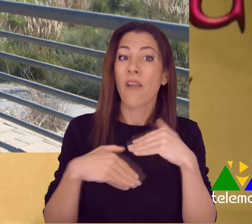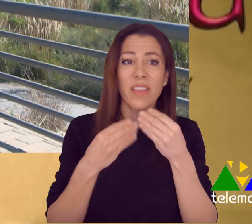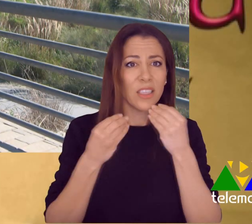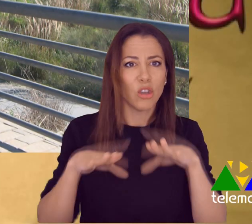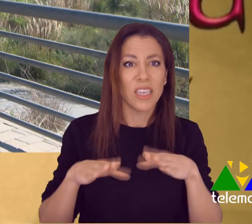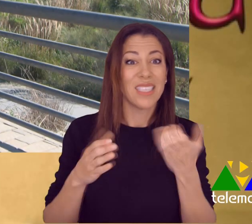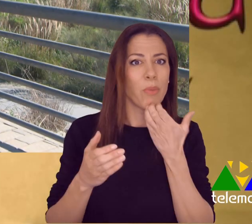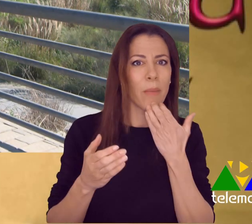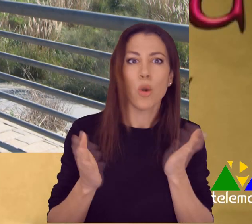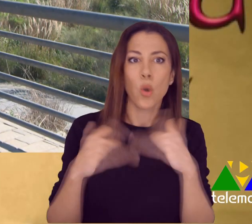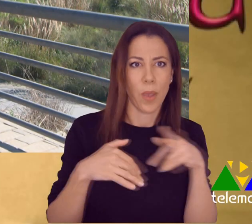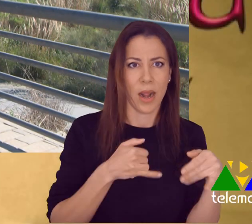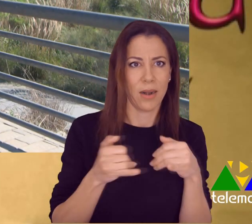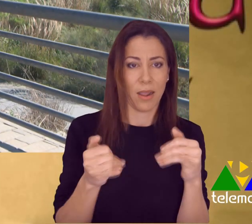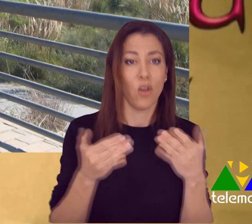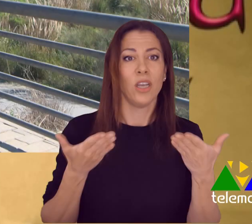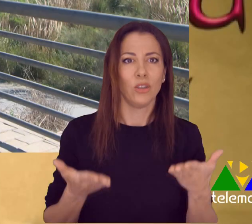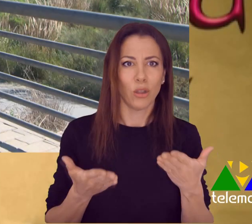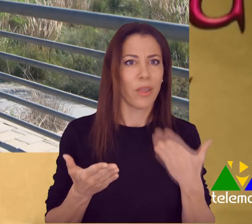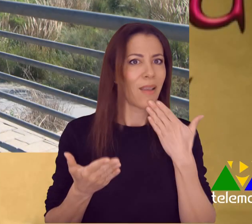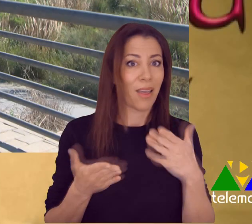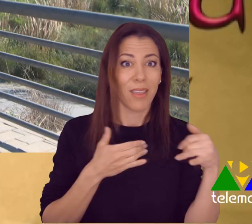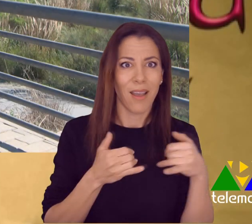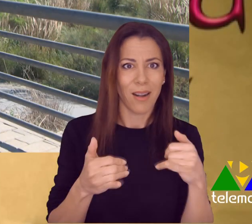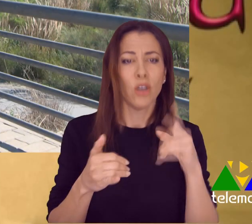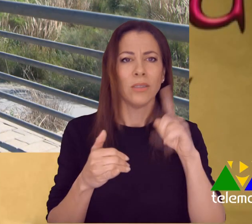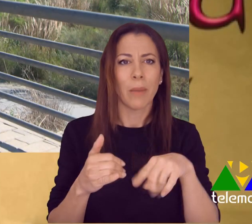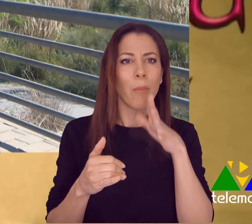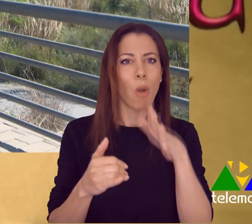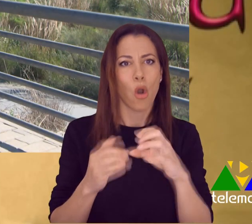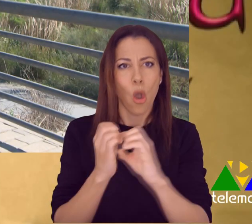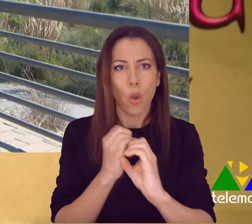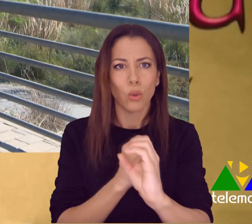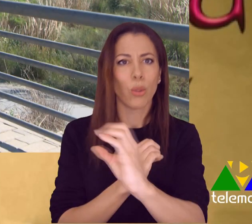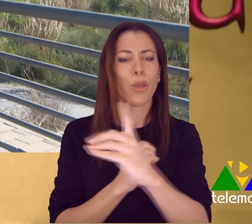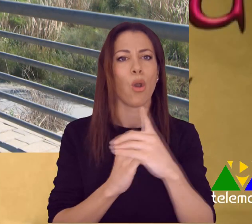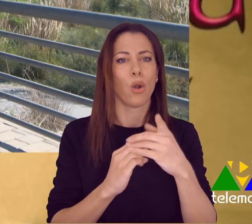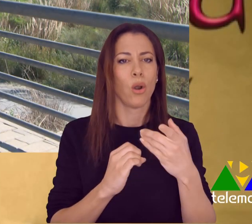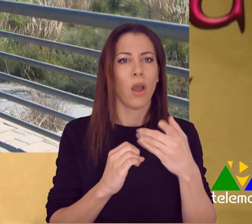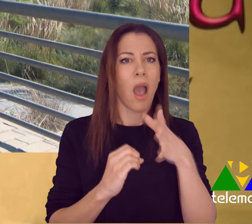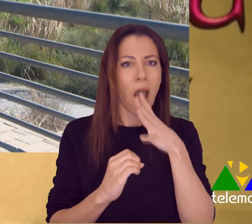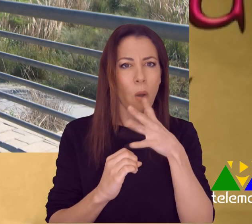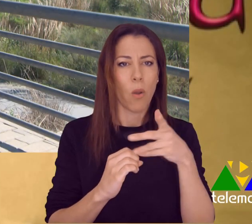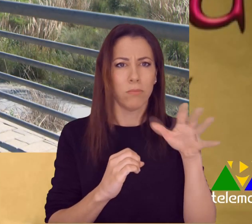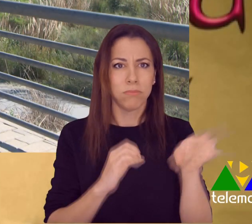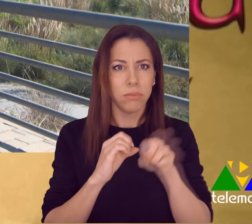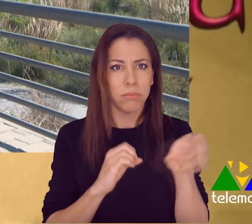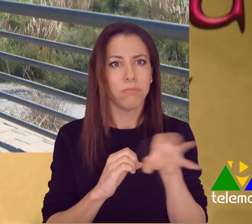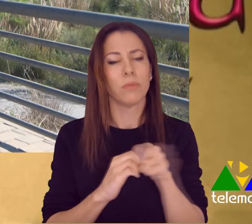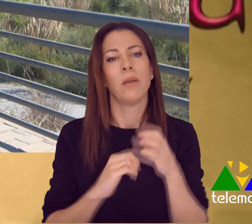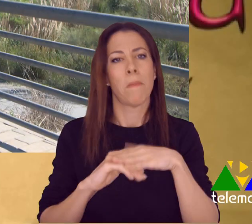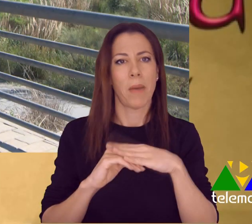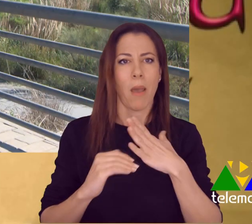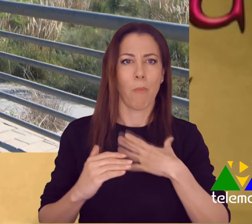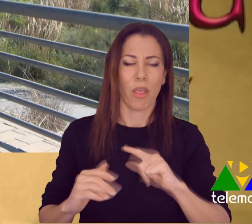acequias que se han sacado del río, y de todo el sistema de conducción de agua, de balantes y tal, que se han sacado desde las acequias para